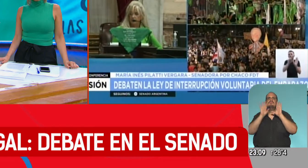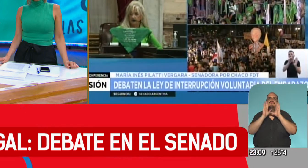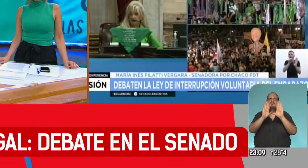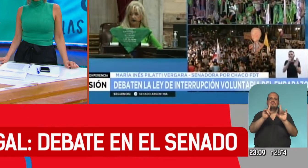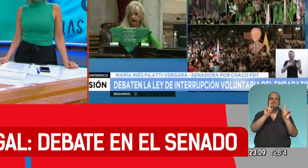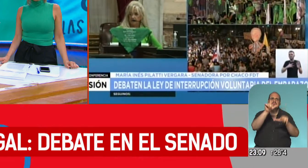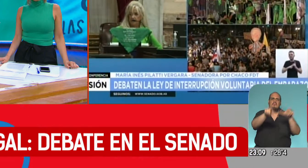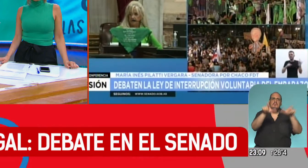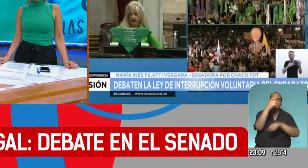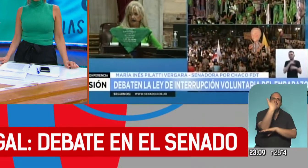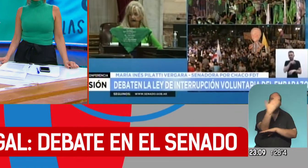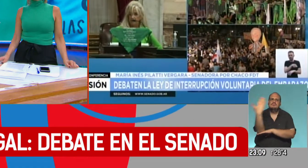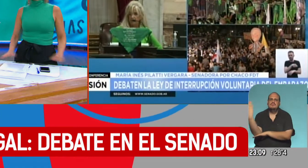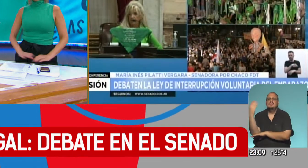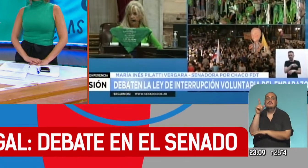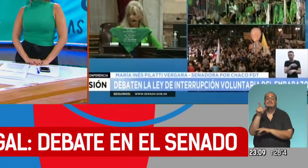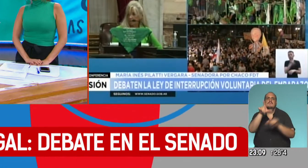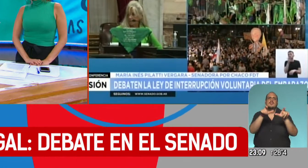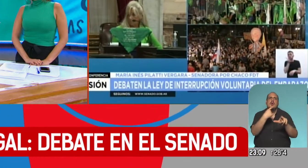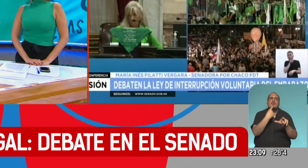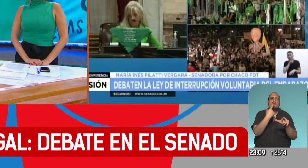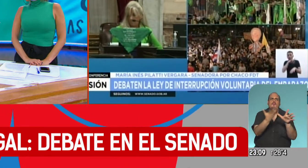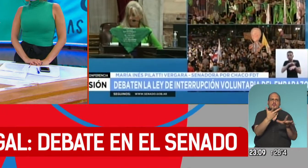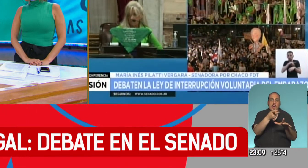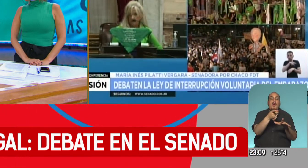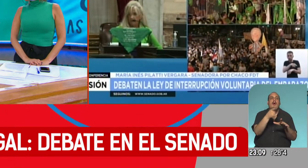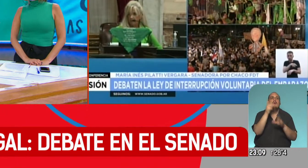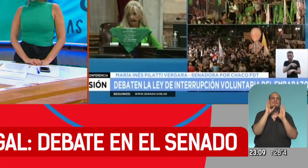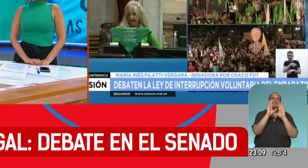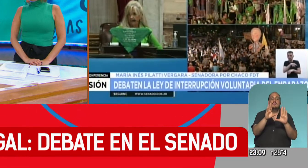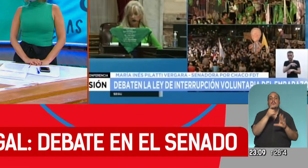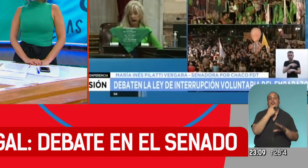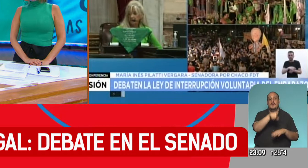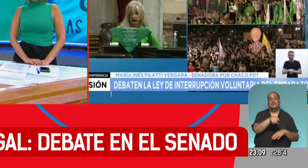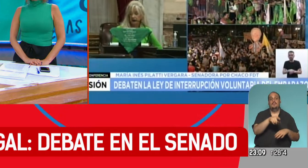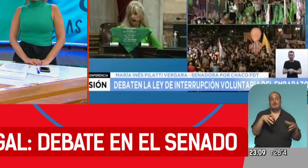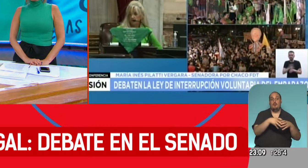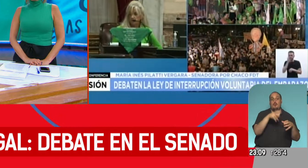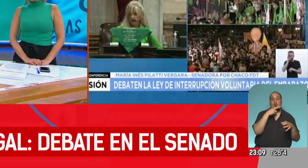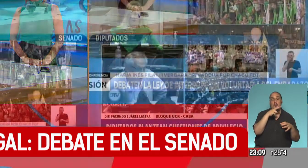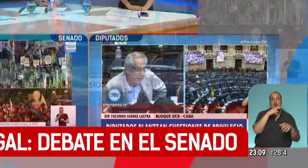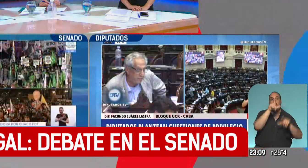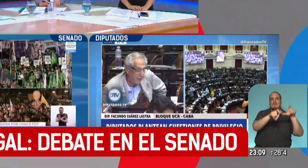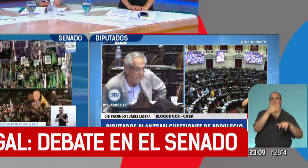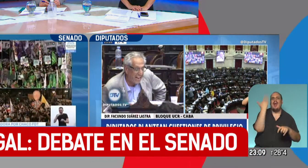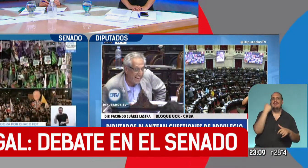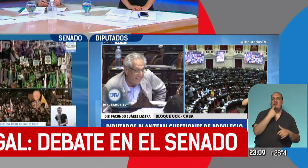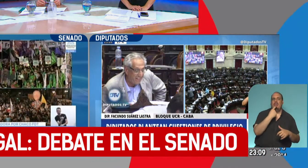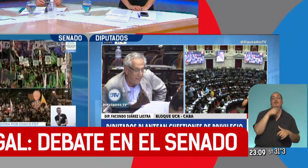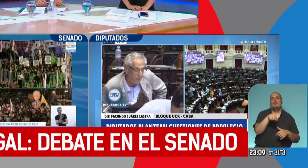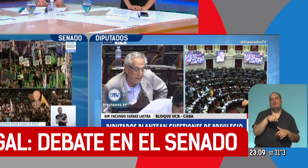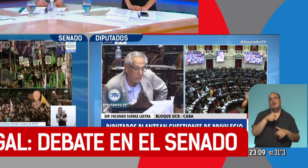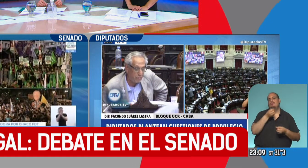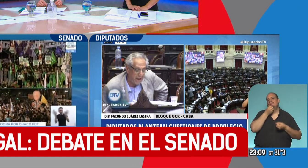discursos de aquellas personas básicamente que estaban en duda. Y, por ejemplo, los verdes han celebrado estas dos o tres personas, estos dos o tres senadores que